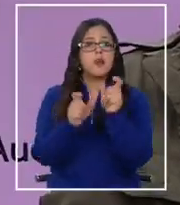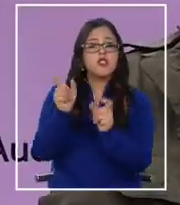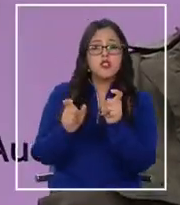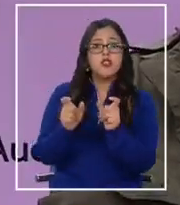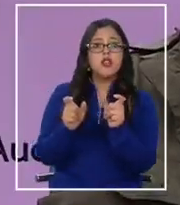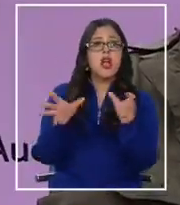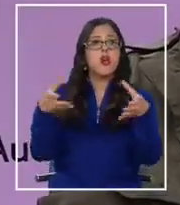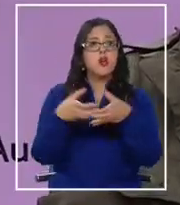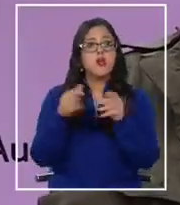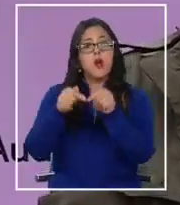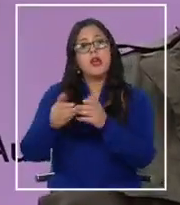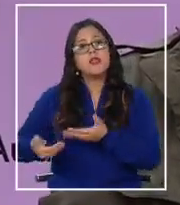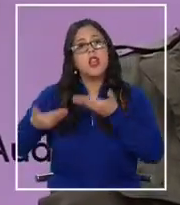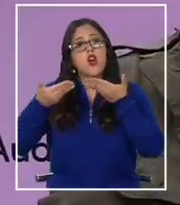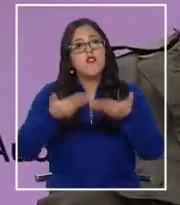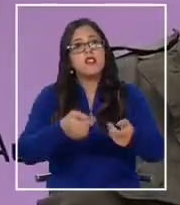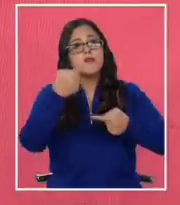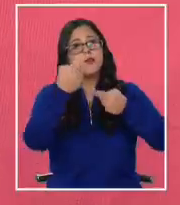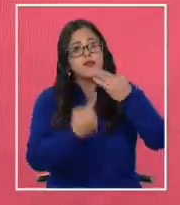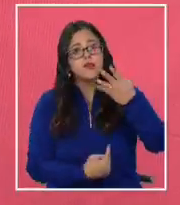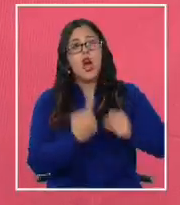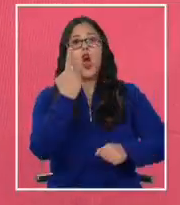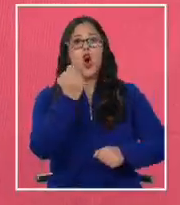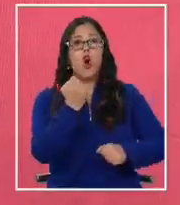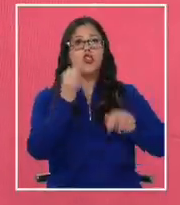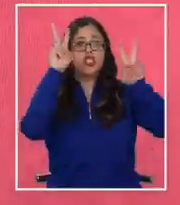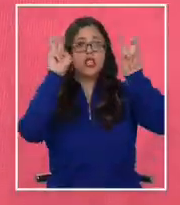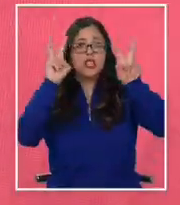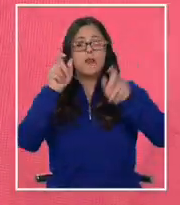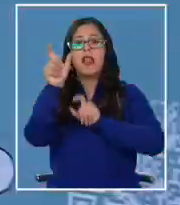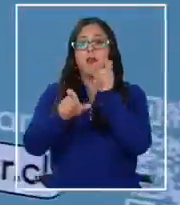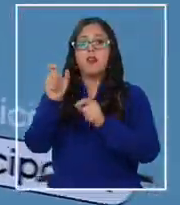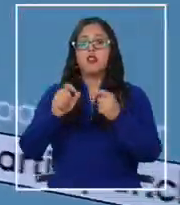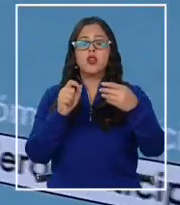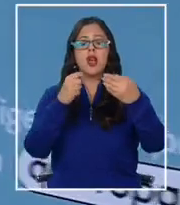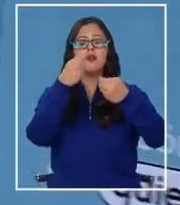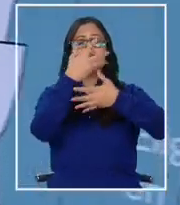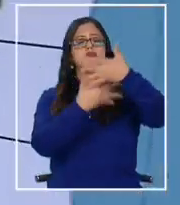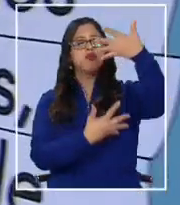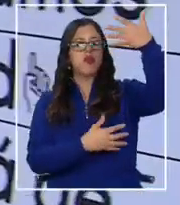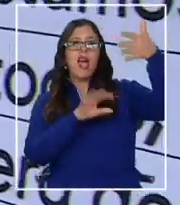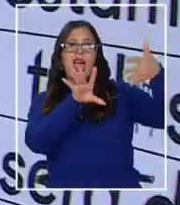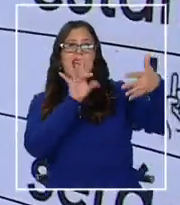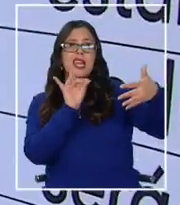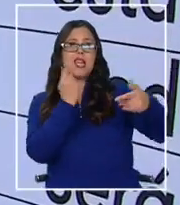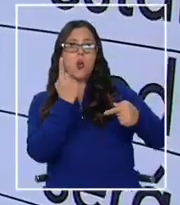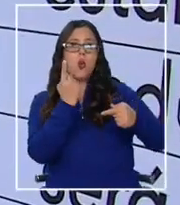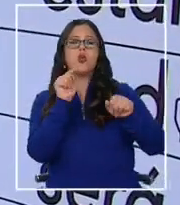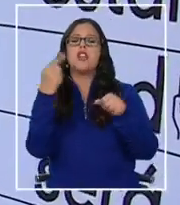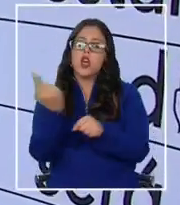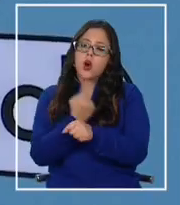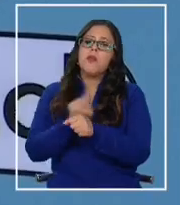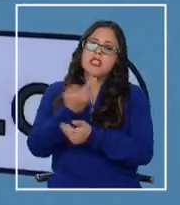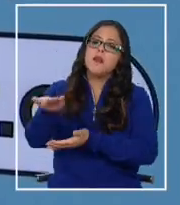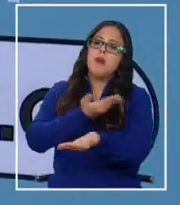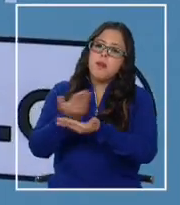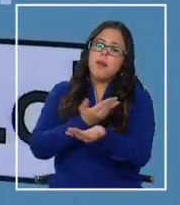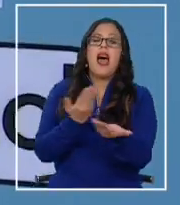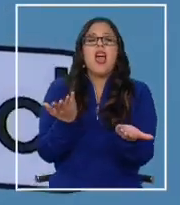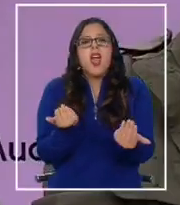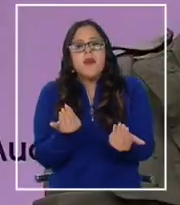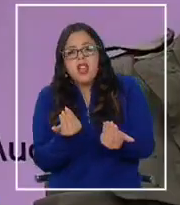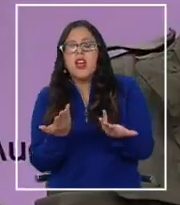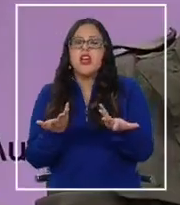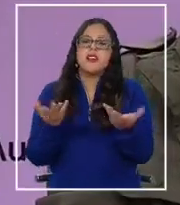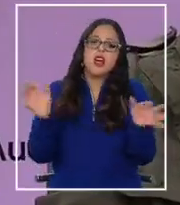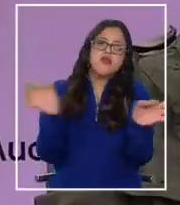las cuales se les ofrece 11 temas, las personas tienen que elegir uno, el grupo conversa sobre sus expectativas y